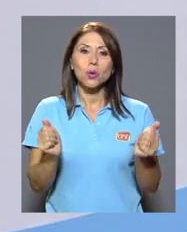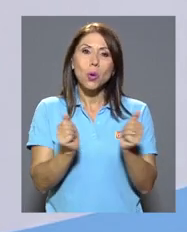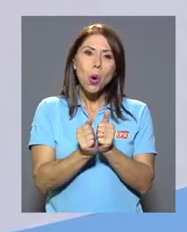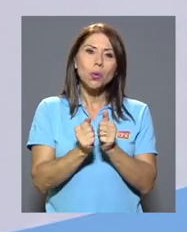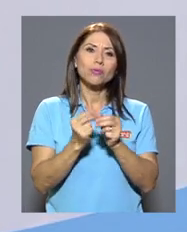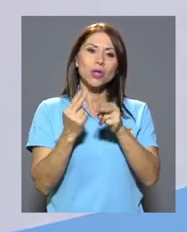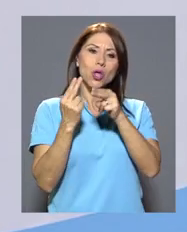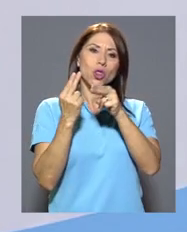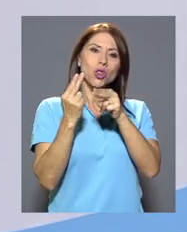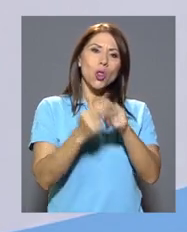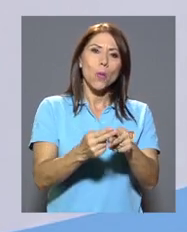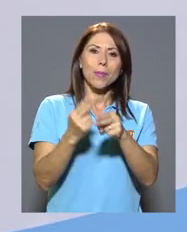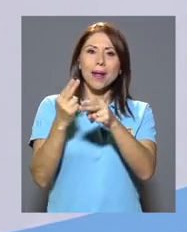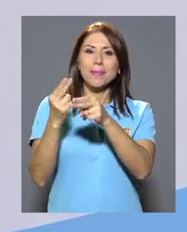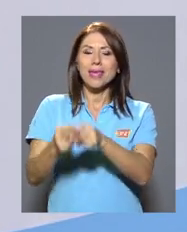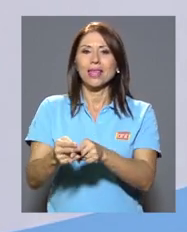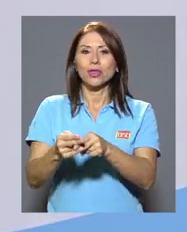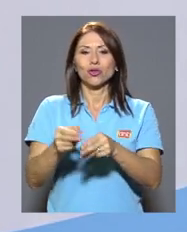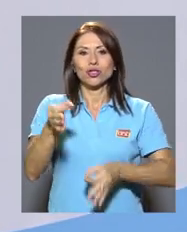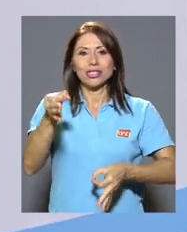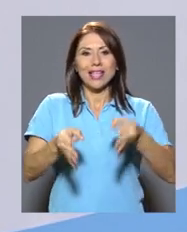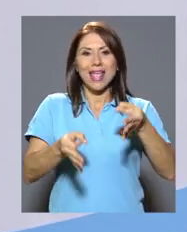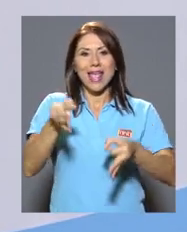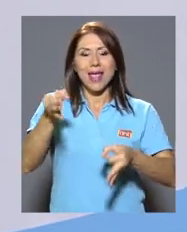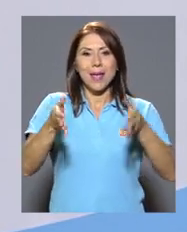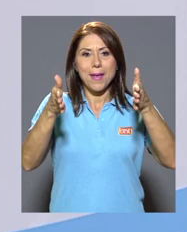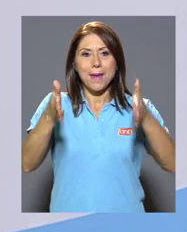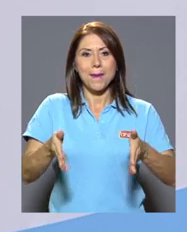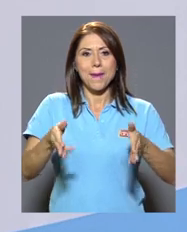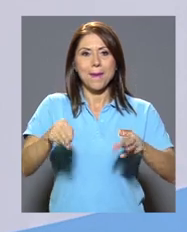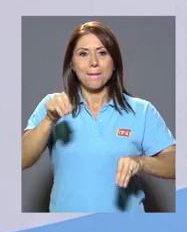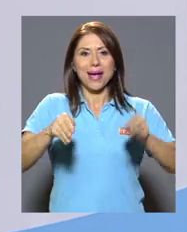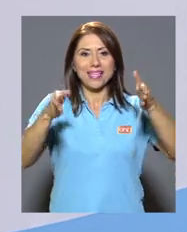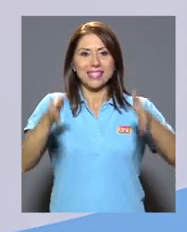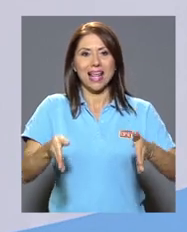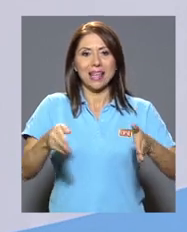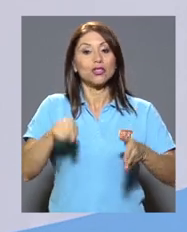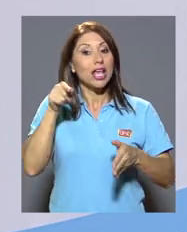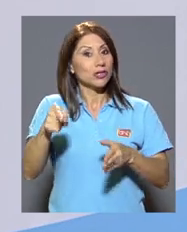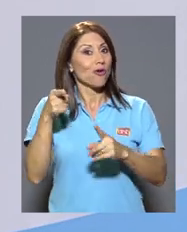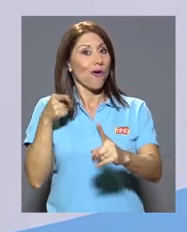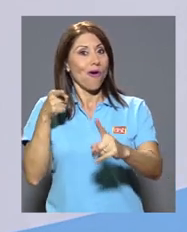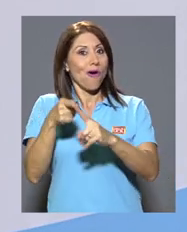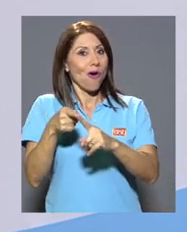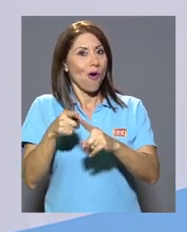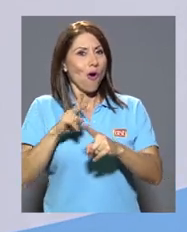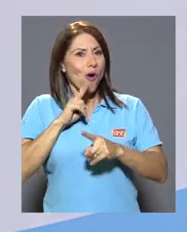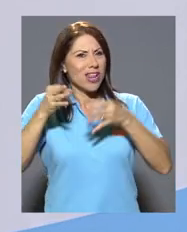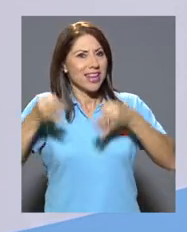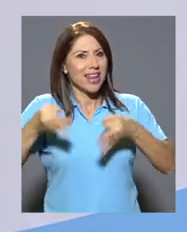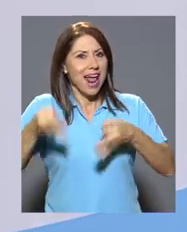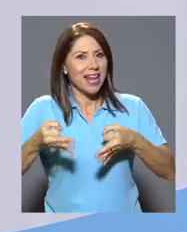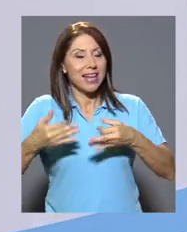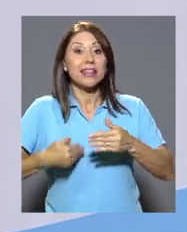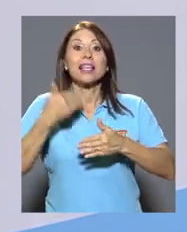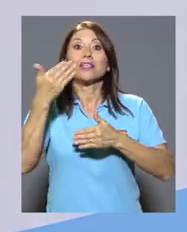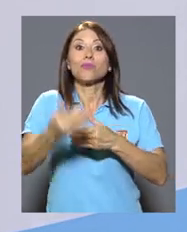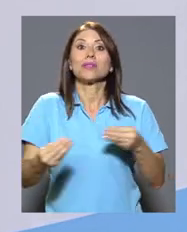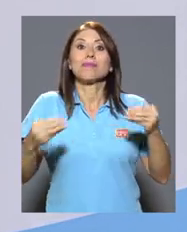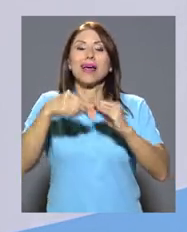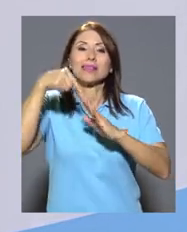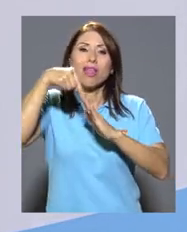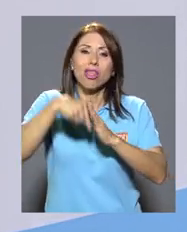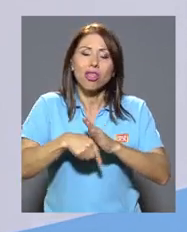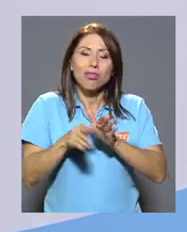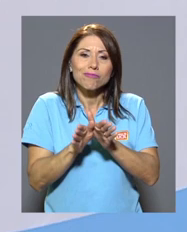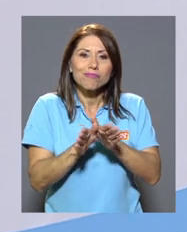de magistrados y magistradas por lo menos esa fue la pretensión original luego eso se amplió se amplió también a la defensoría